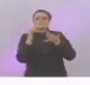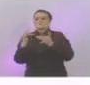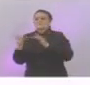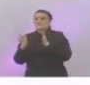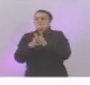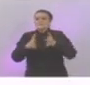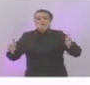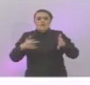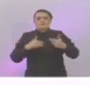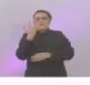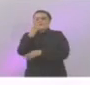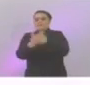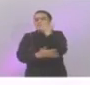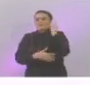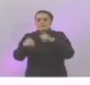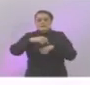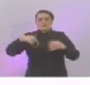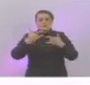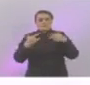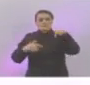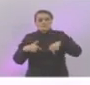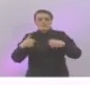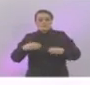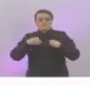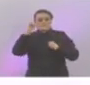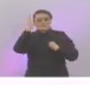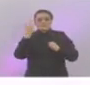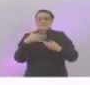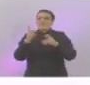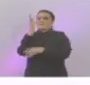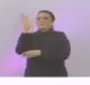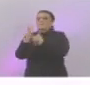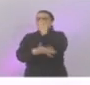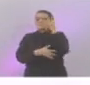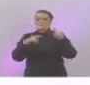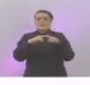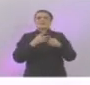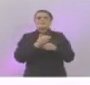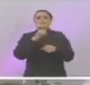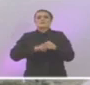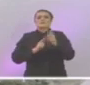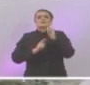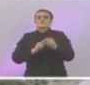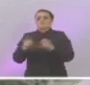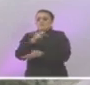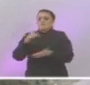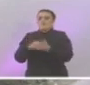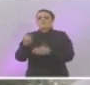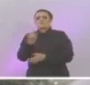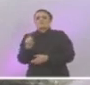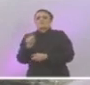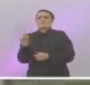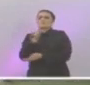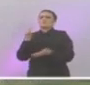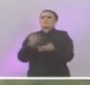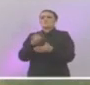de parques urbanos de nuestra historia. Los parques estatales permiten recuperar espacios públicos y son los